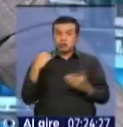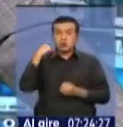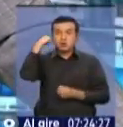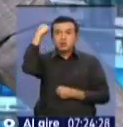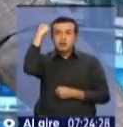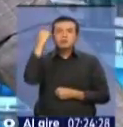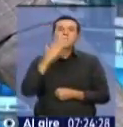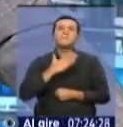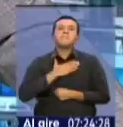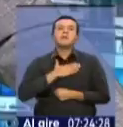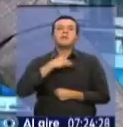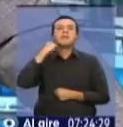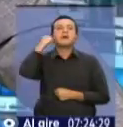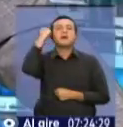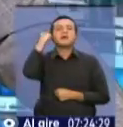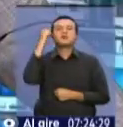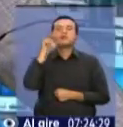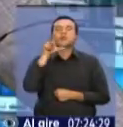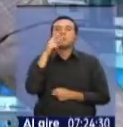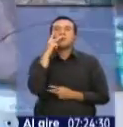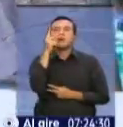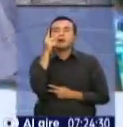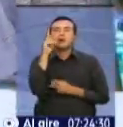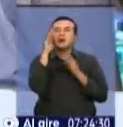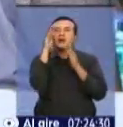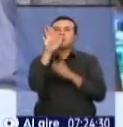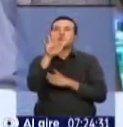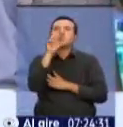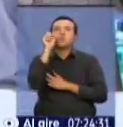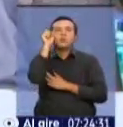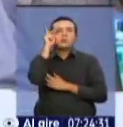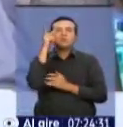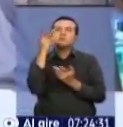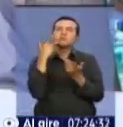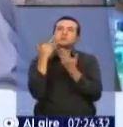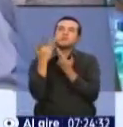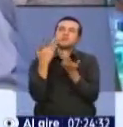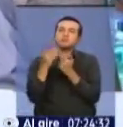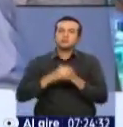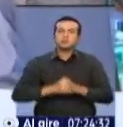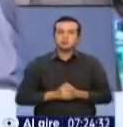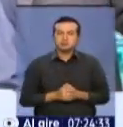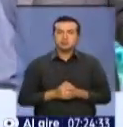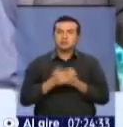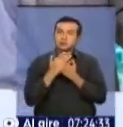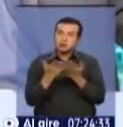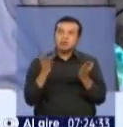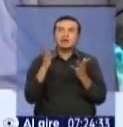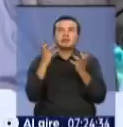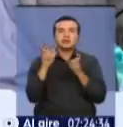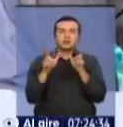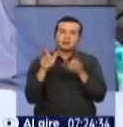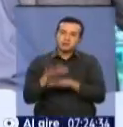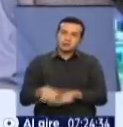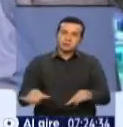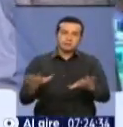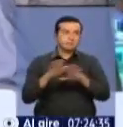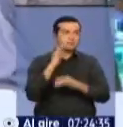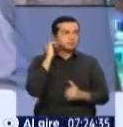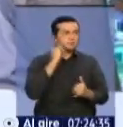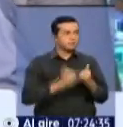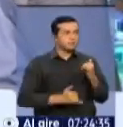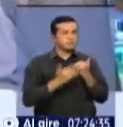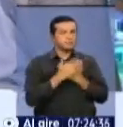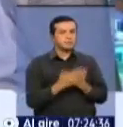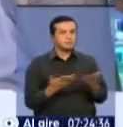derecho mío el poder sintonizarte y escuchar las opiniones que a través tuyo se vierten. Eso es lo que quiere la ciudadanía. Y ya para